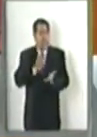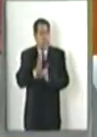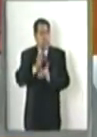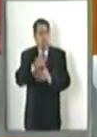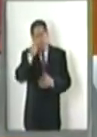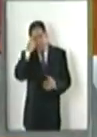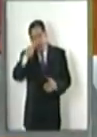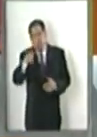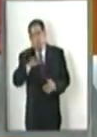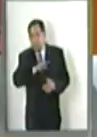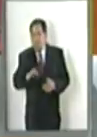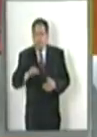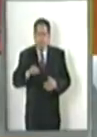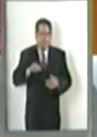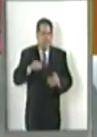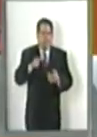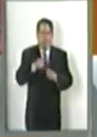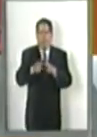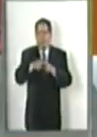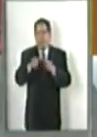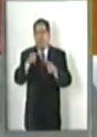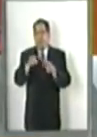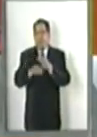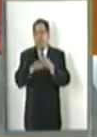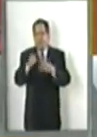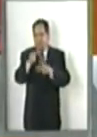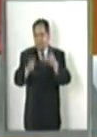recuperar todos los materiales de los